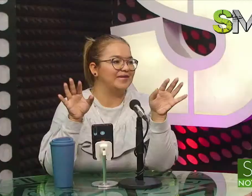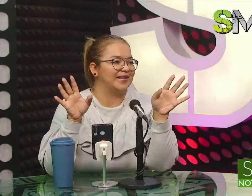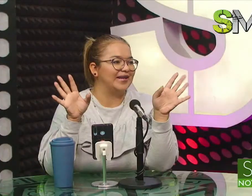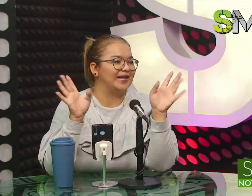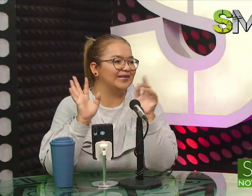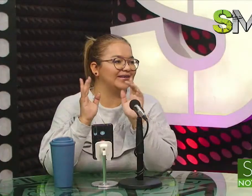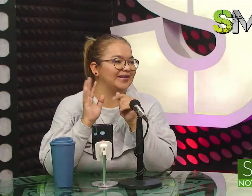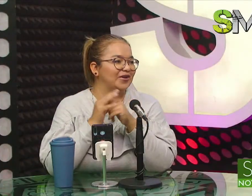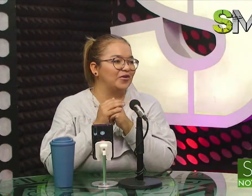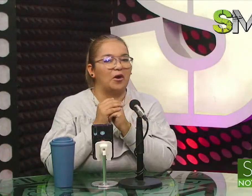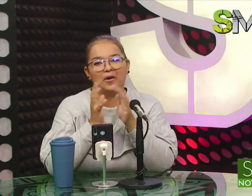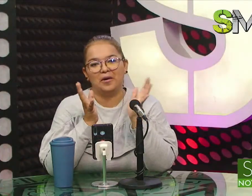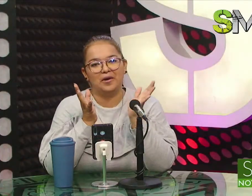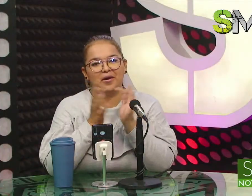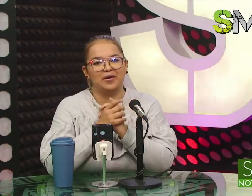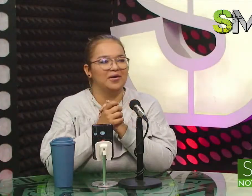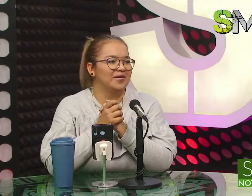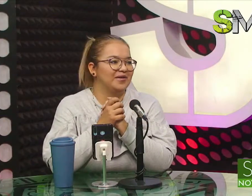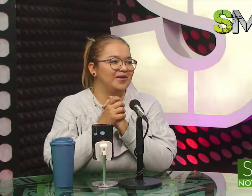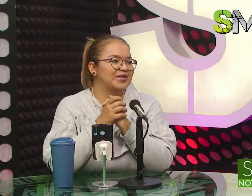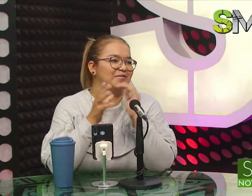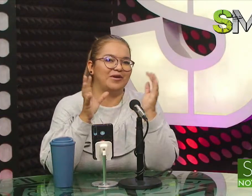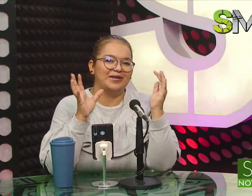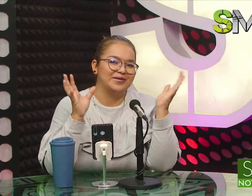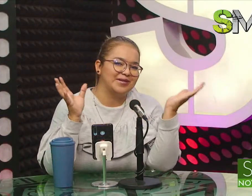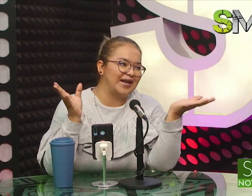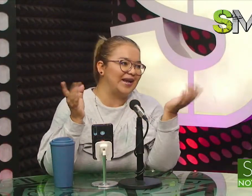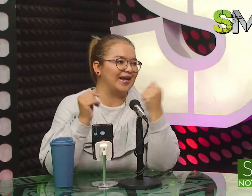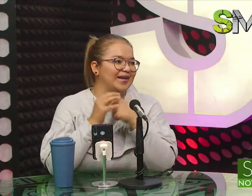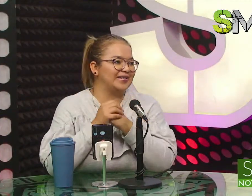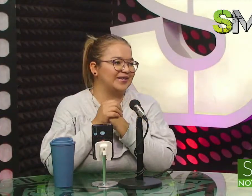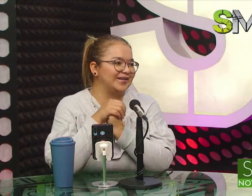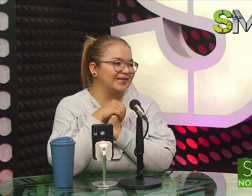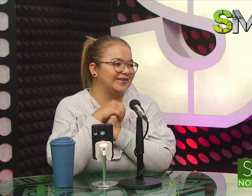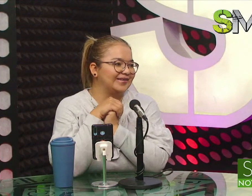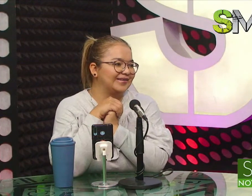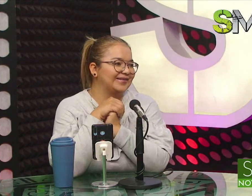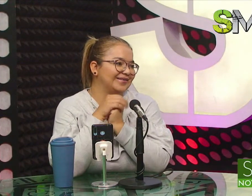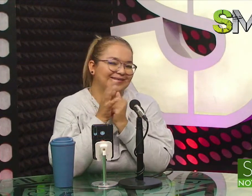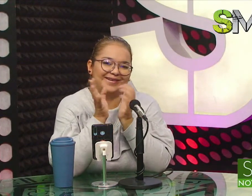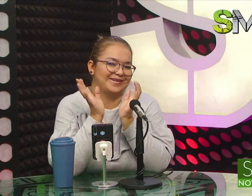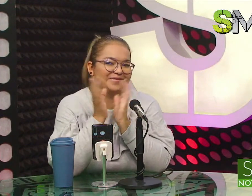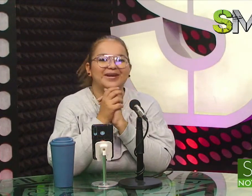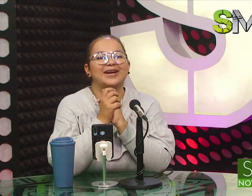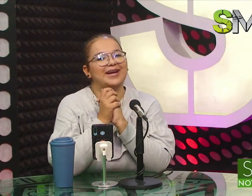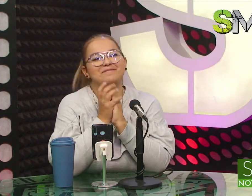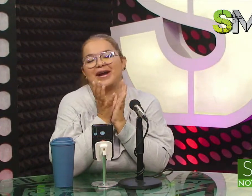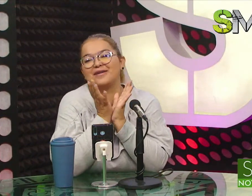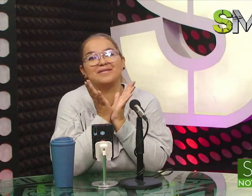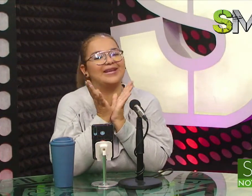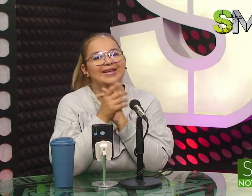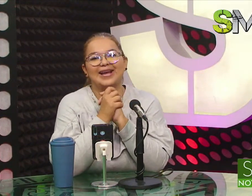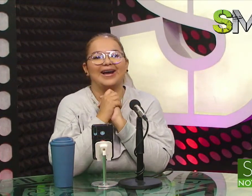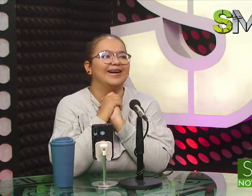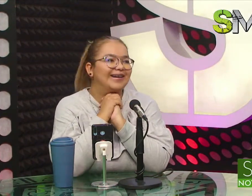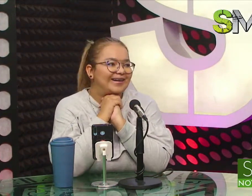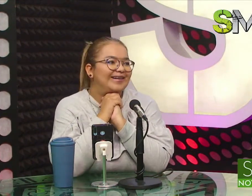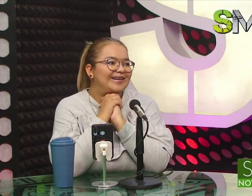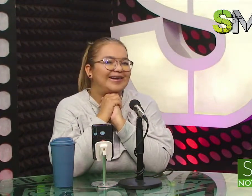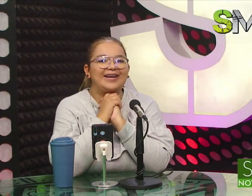cerritos reverdecen y todo. Exacto. Los arbolitos crecen. qué